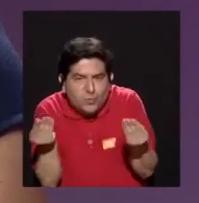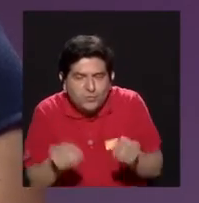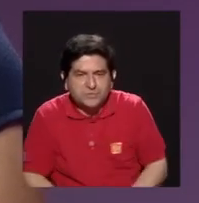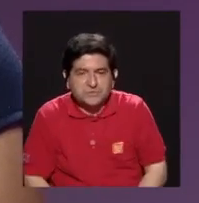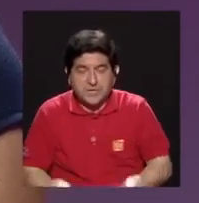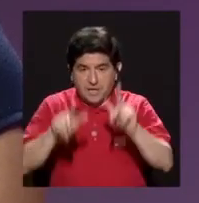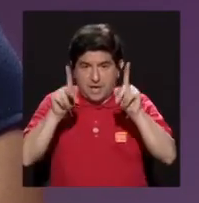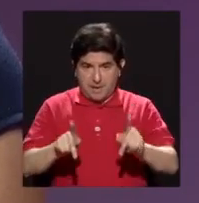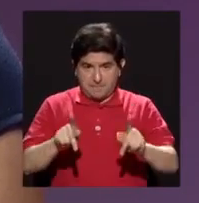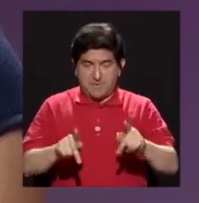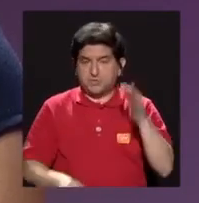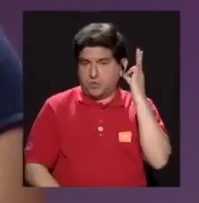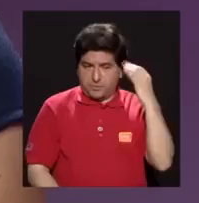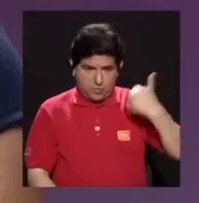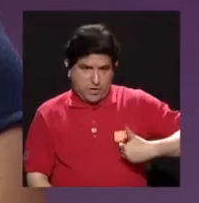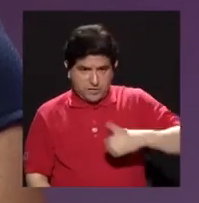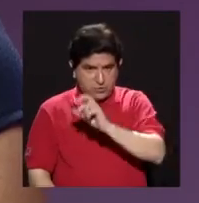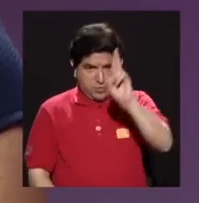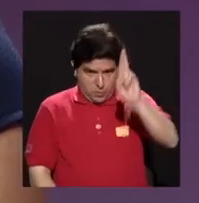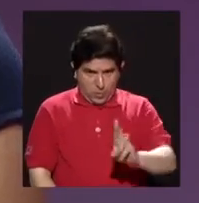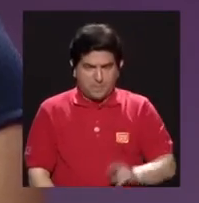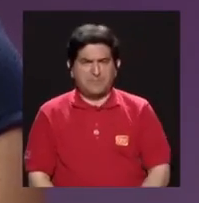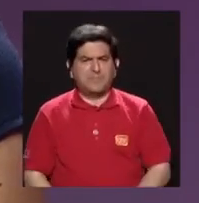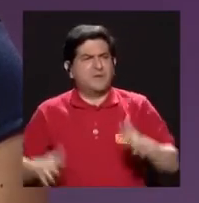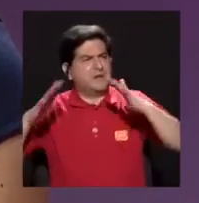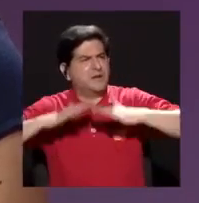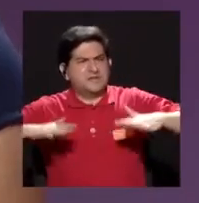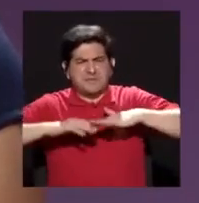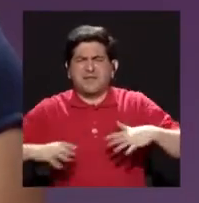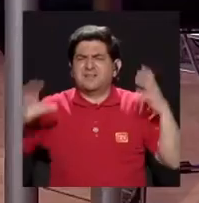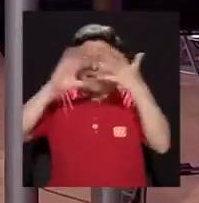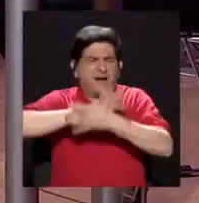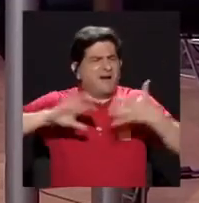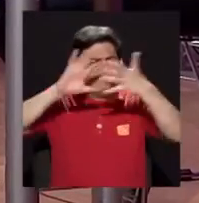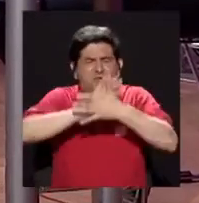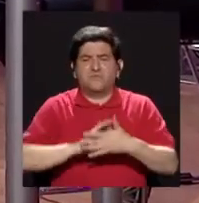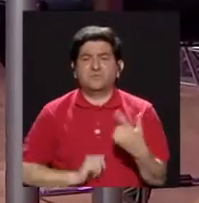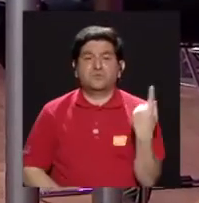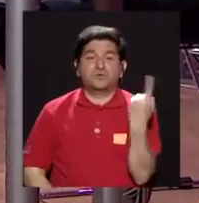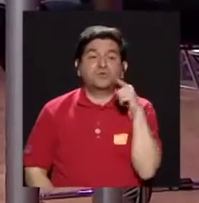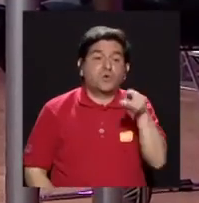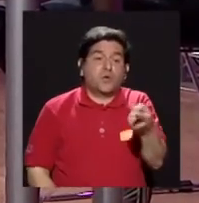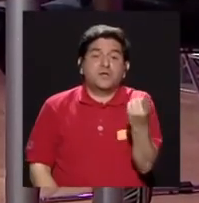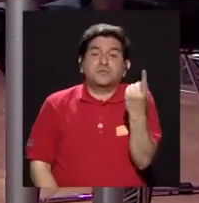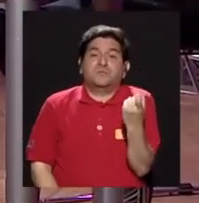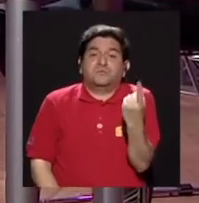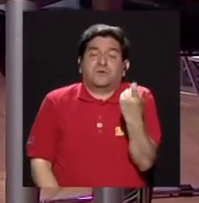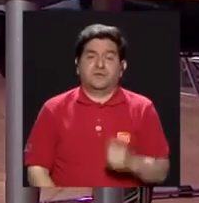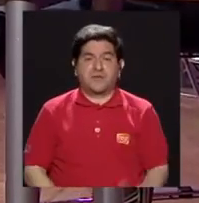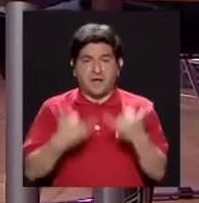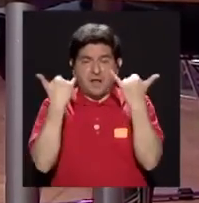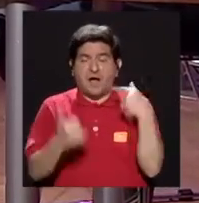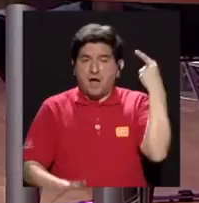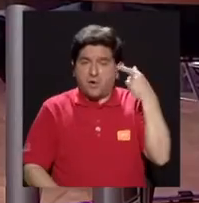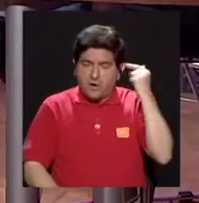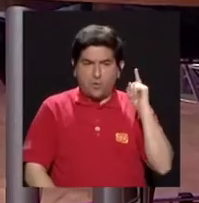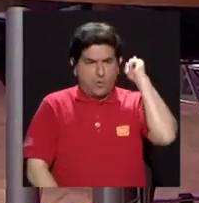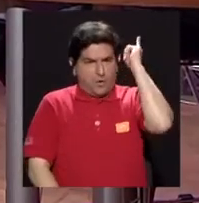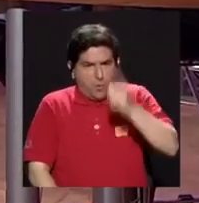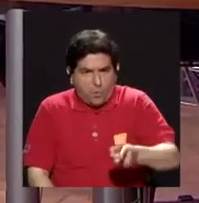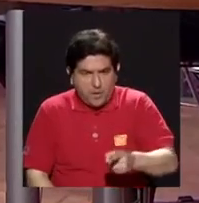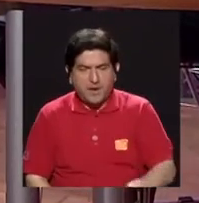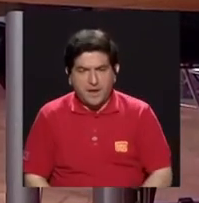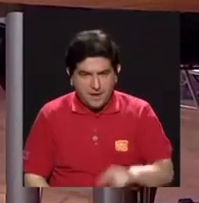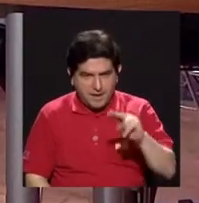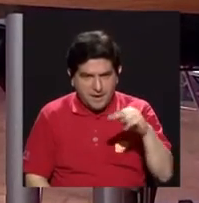en los costarricenses y las costarricenses este ambiente de esto es un caos. O sea, solo nos faltaba eso, que el gobierno ahora nos pretenda imponer, porque claramente